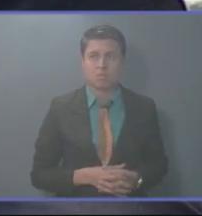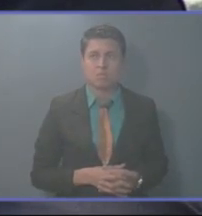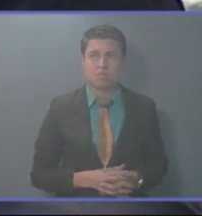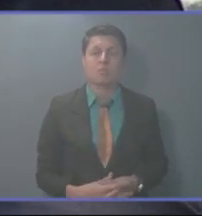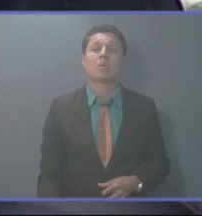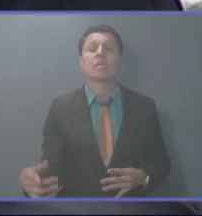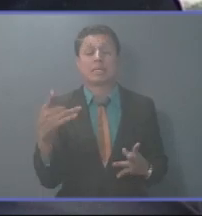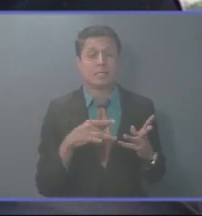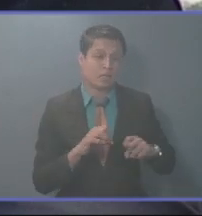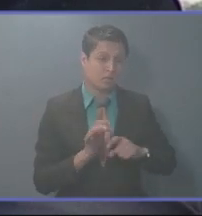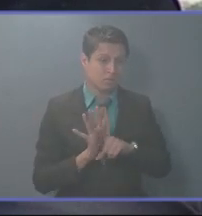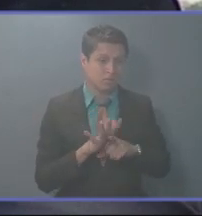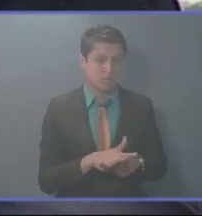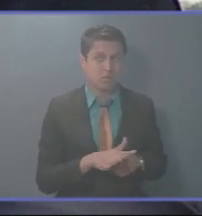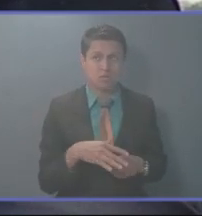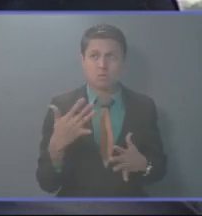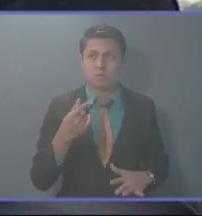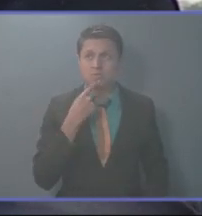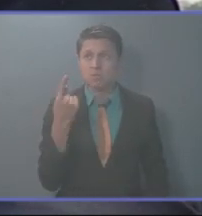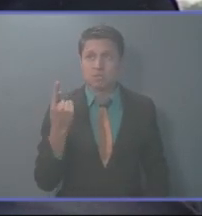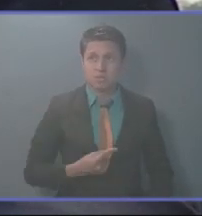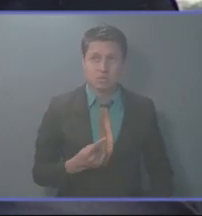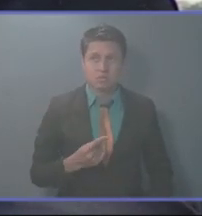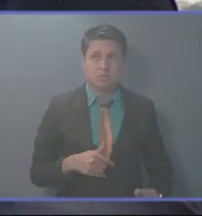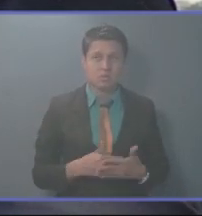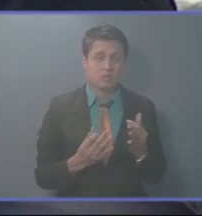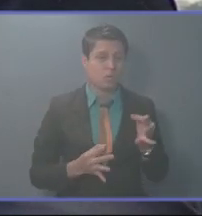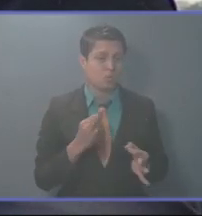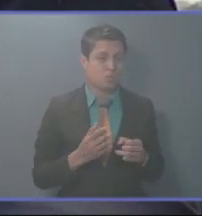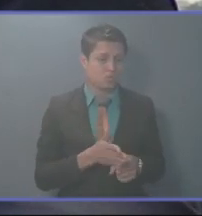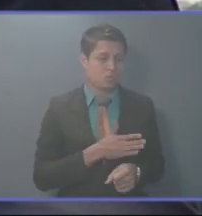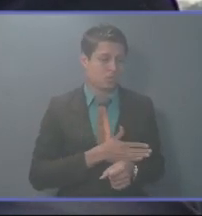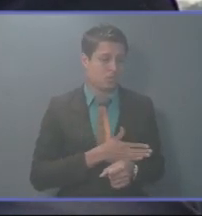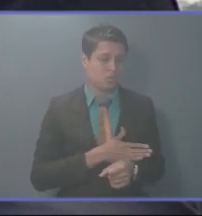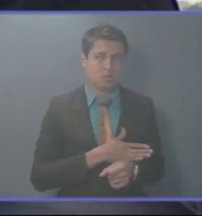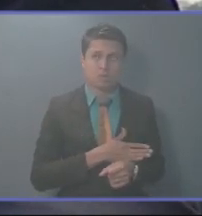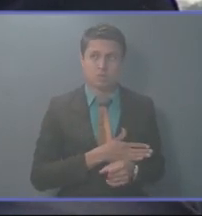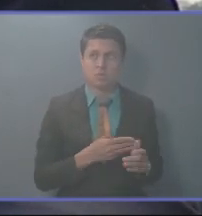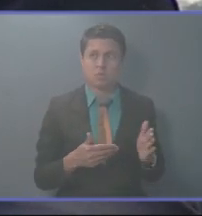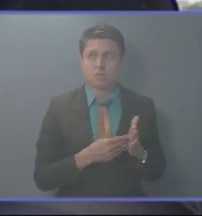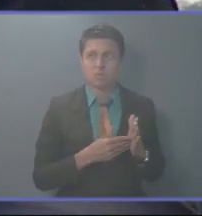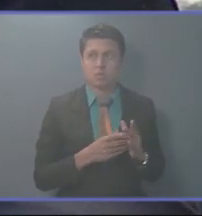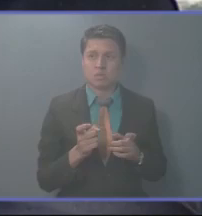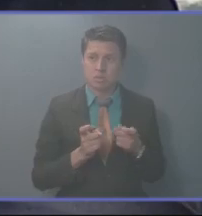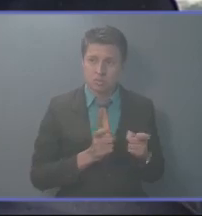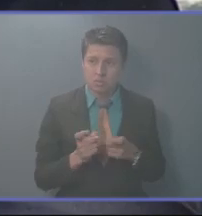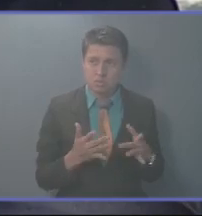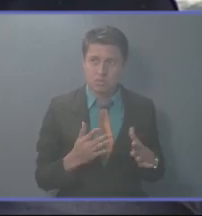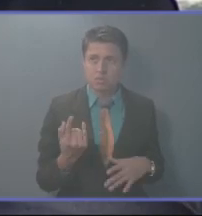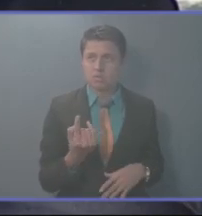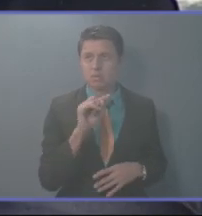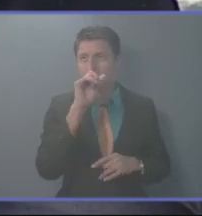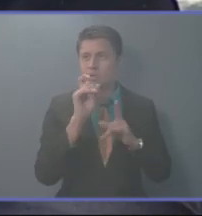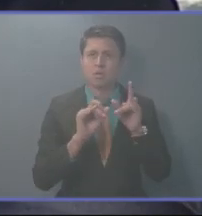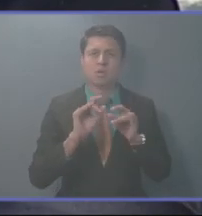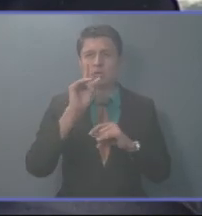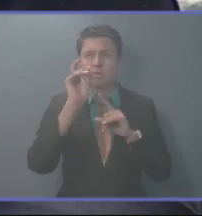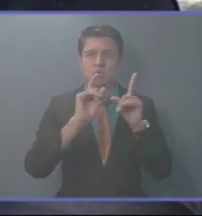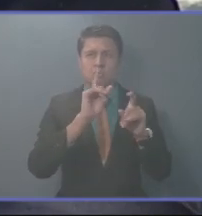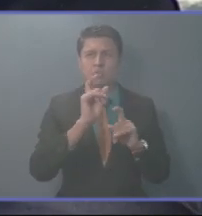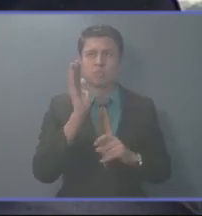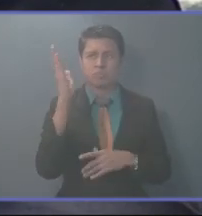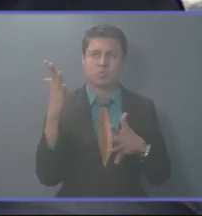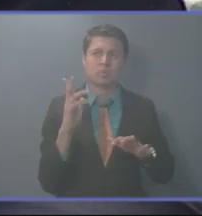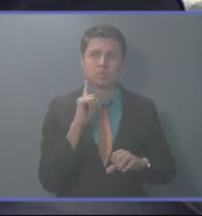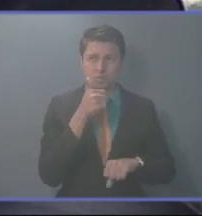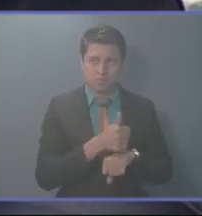las condenas y ejecuciones dictadas sin previo juicio ni respeto a las garantías judiciales mínimas dictadas por un tribunal legítimamente